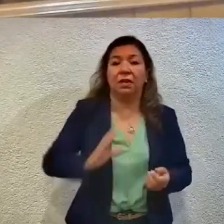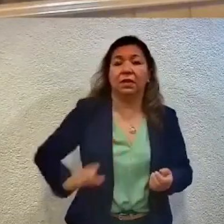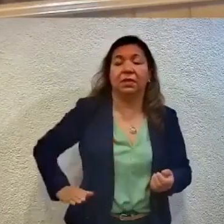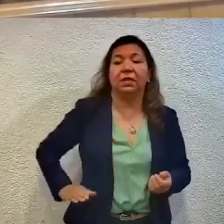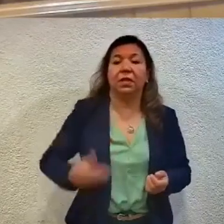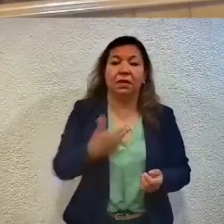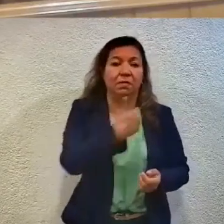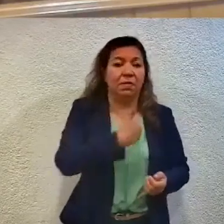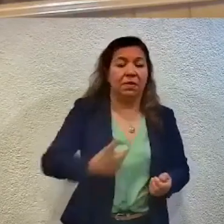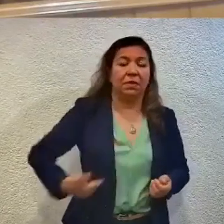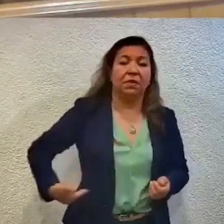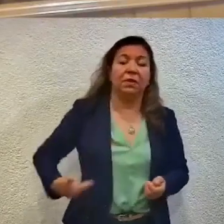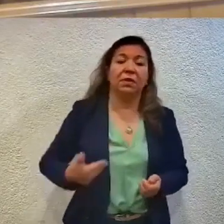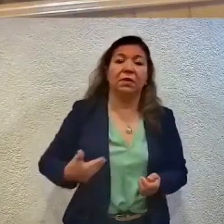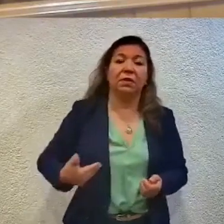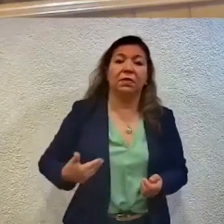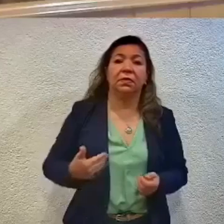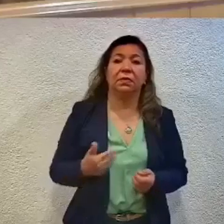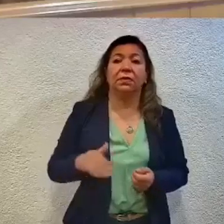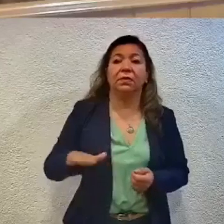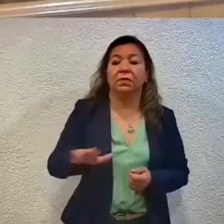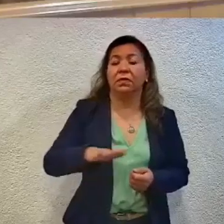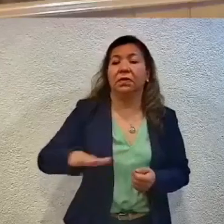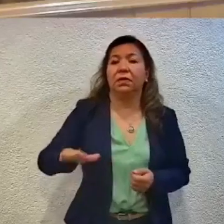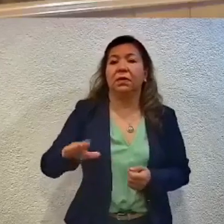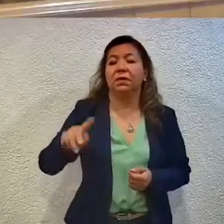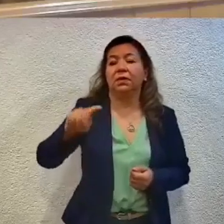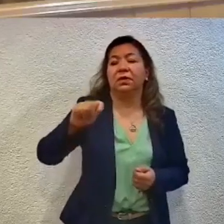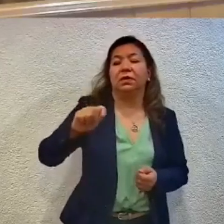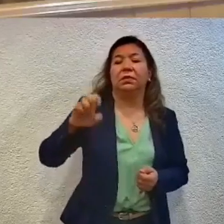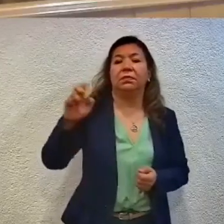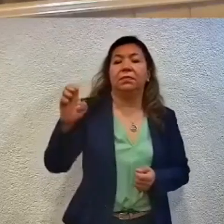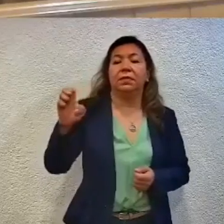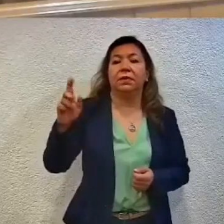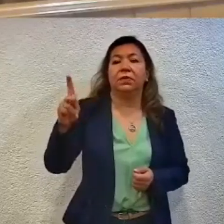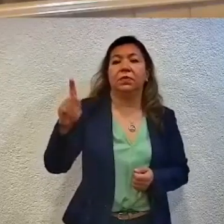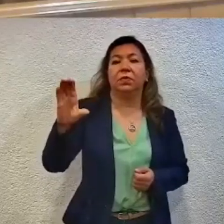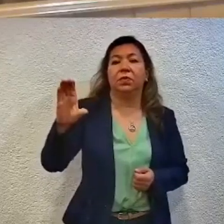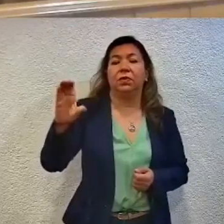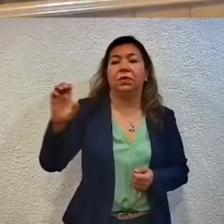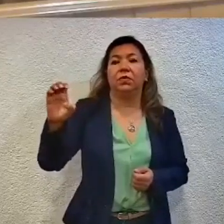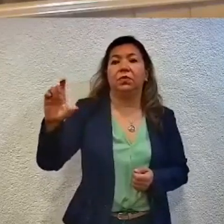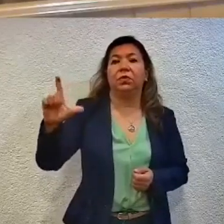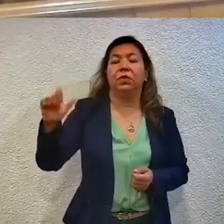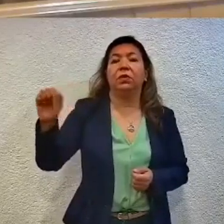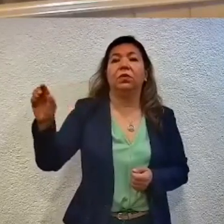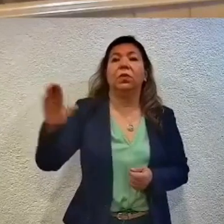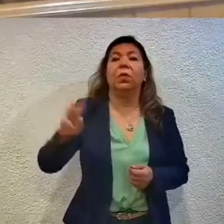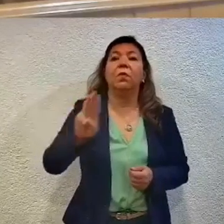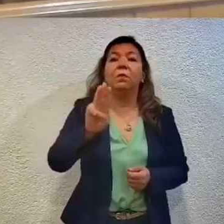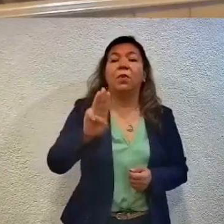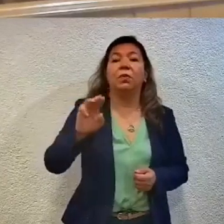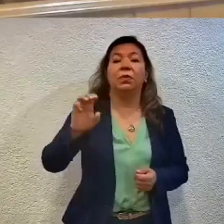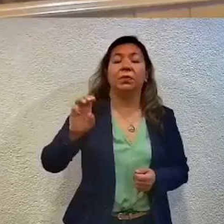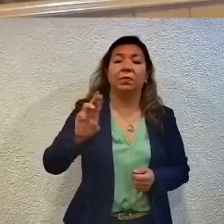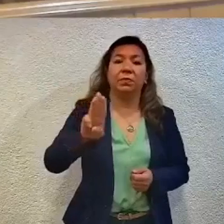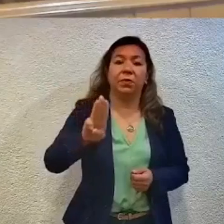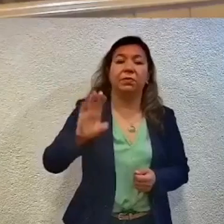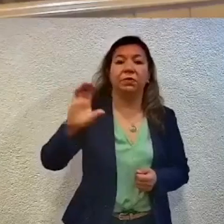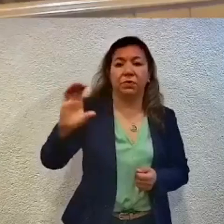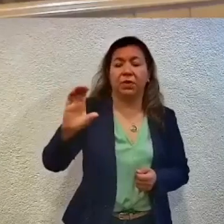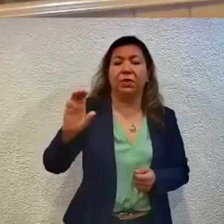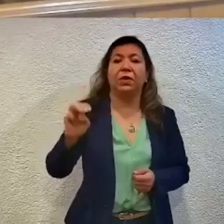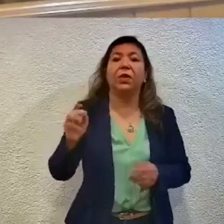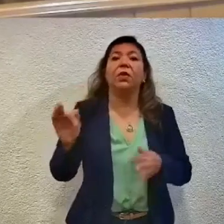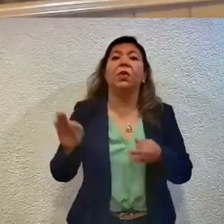presidencia municipal de Tepecuacuilco de Trujano Guerrero por los partidos Movimiento Ciudadano, México Avanza, Morena